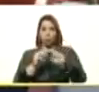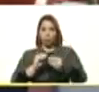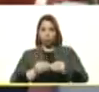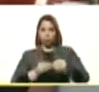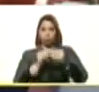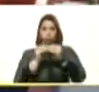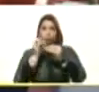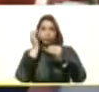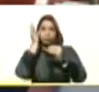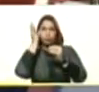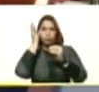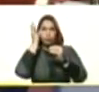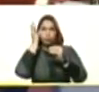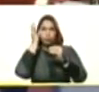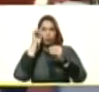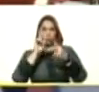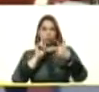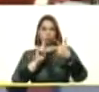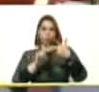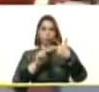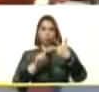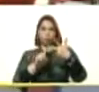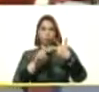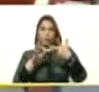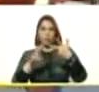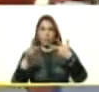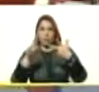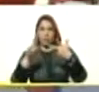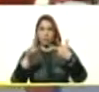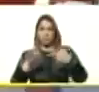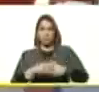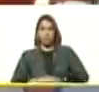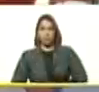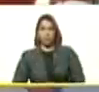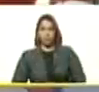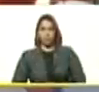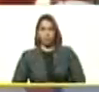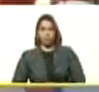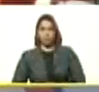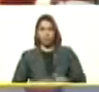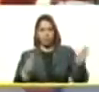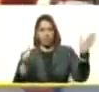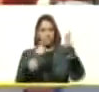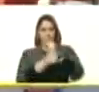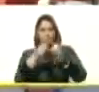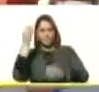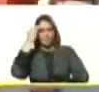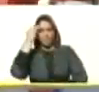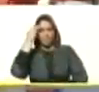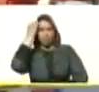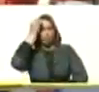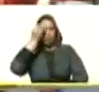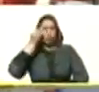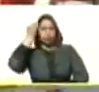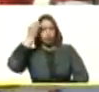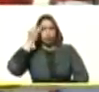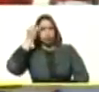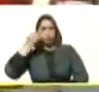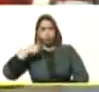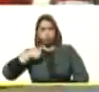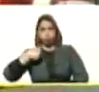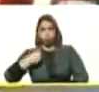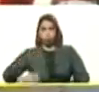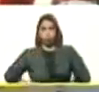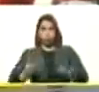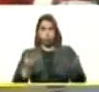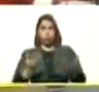creadores, la tercera R que descubrí en estas meditaciones y que he lanzado